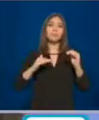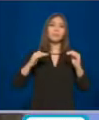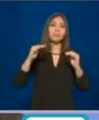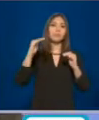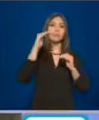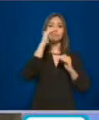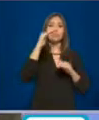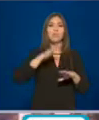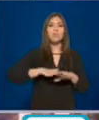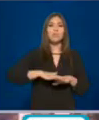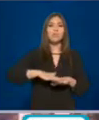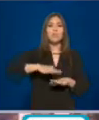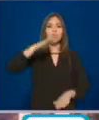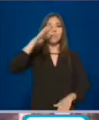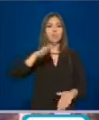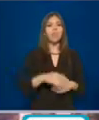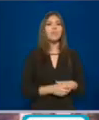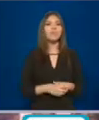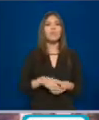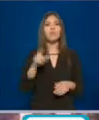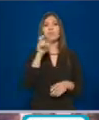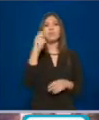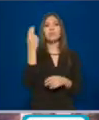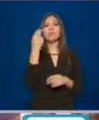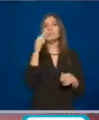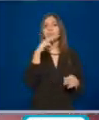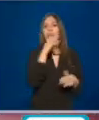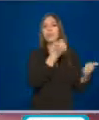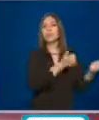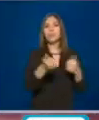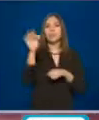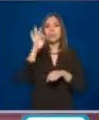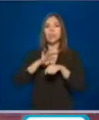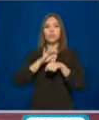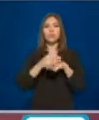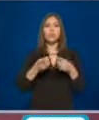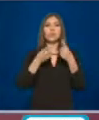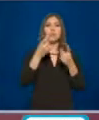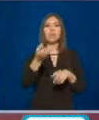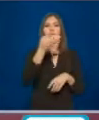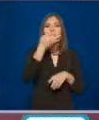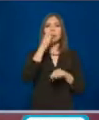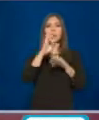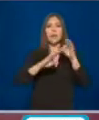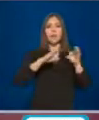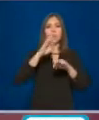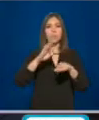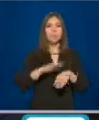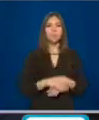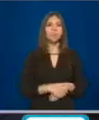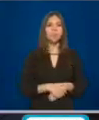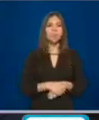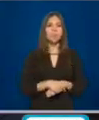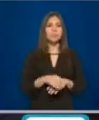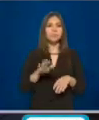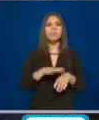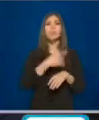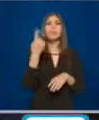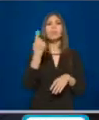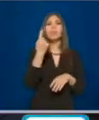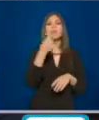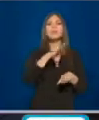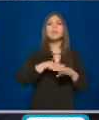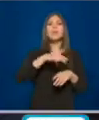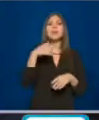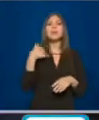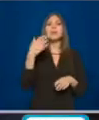debe intervenir el médico para dar un tratamiento, que es un tratamiento más de